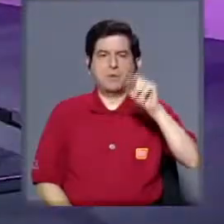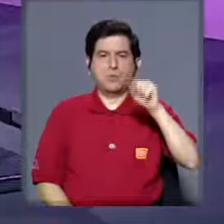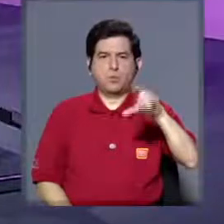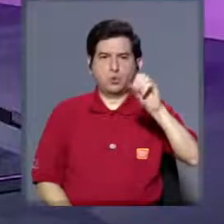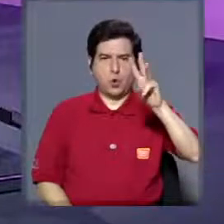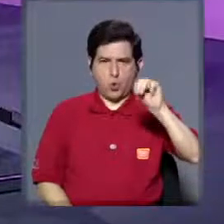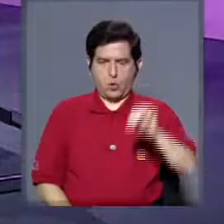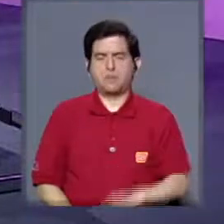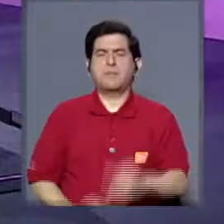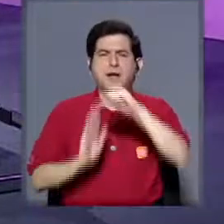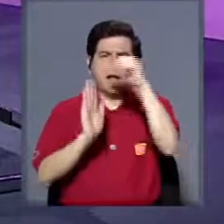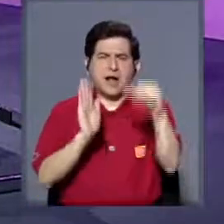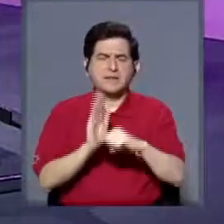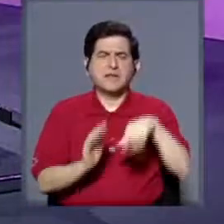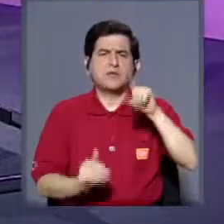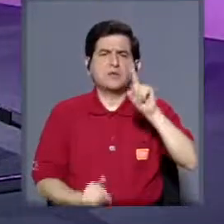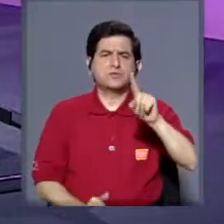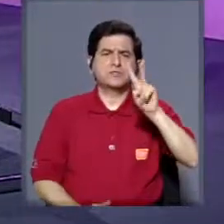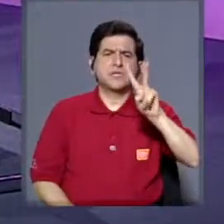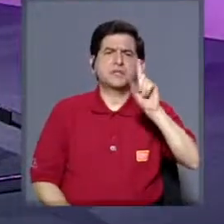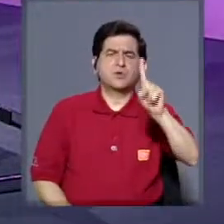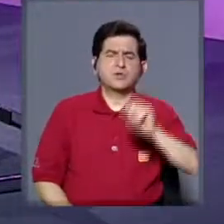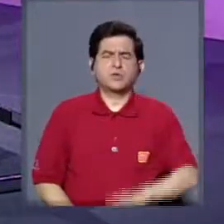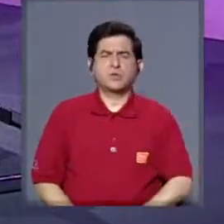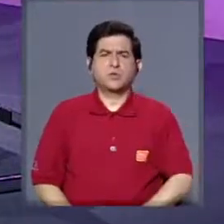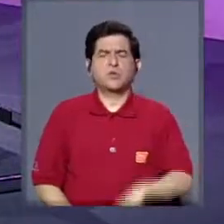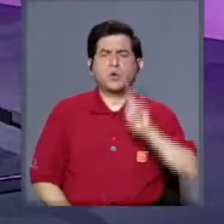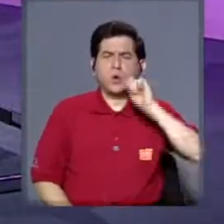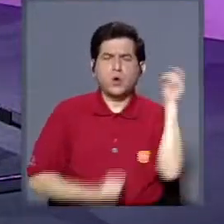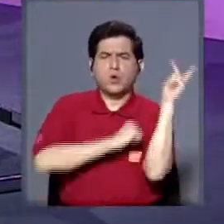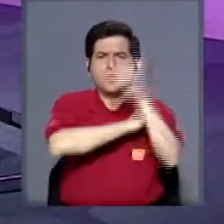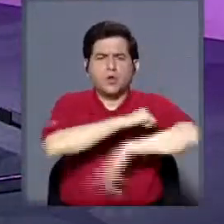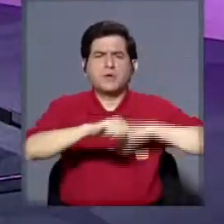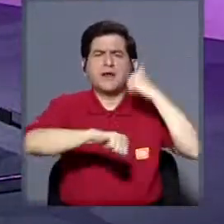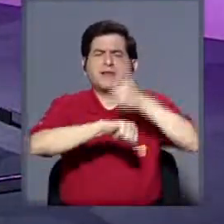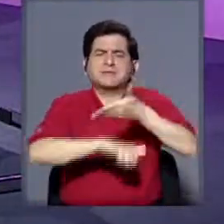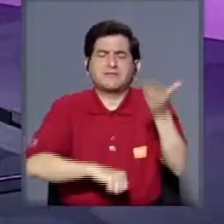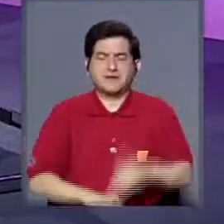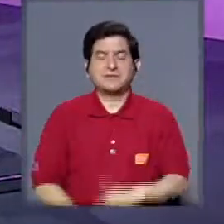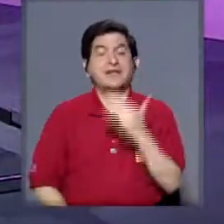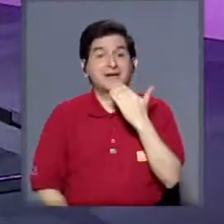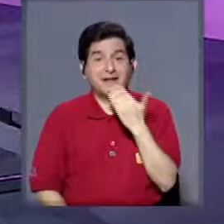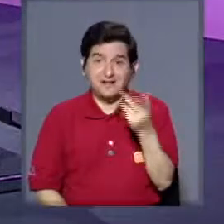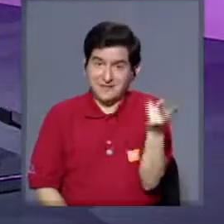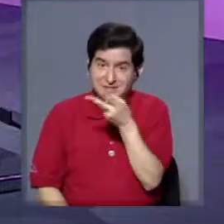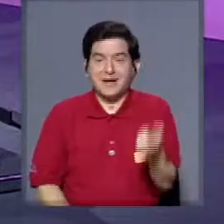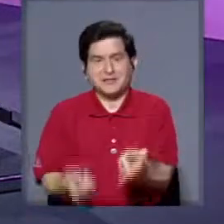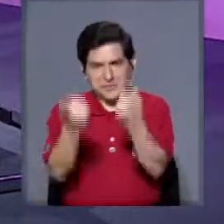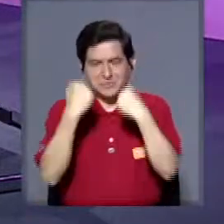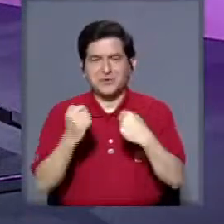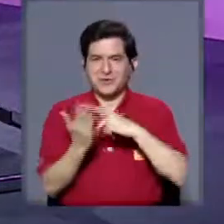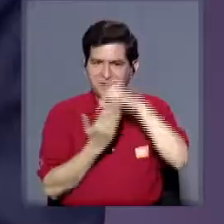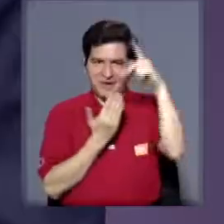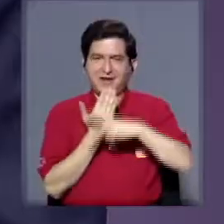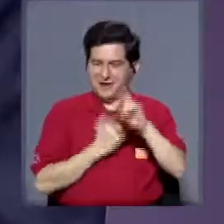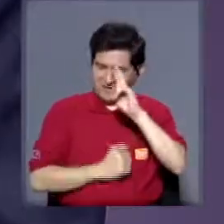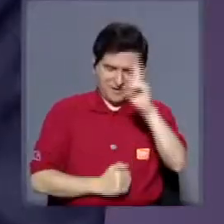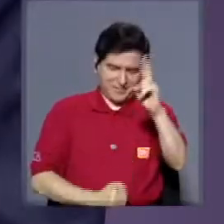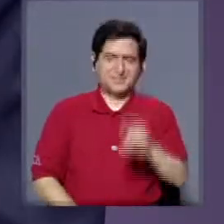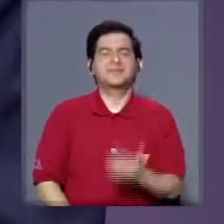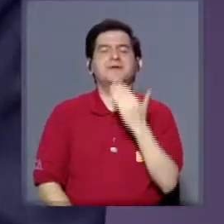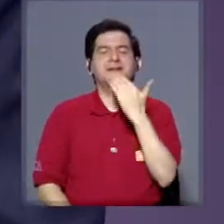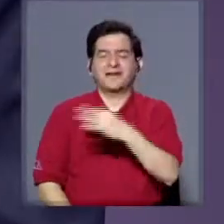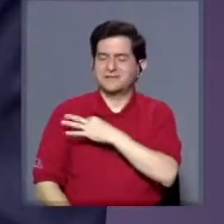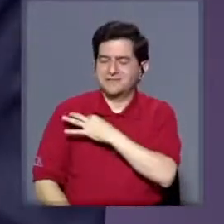lo que establece el artículo 121 del código penal y bueno muchas gracias a ambas por acompañarnos en irreverencias muchas gracias